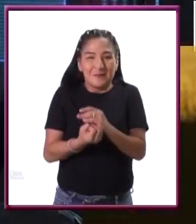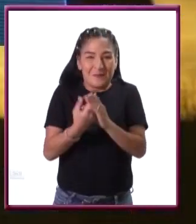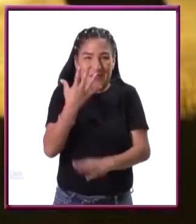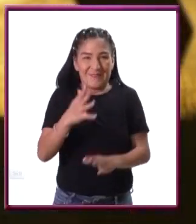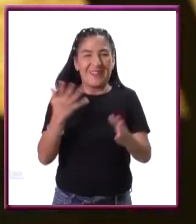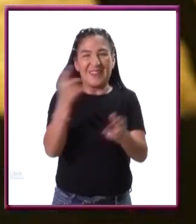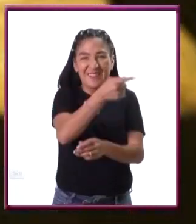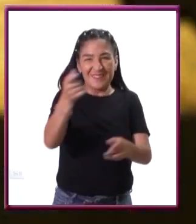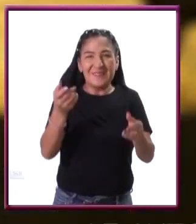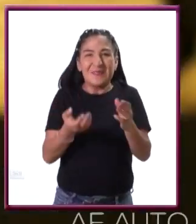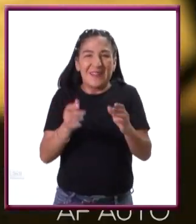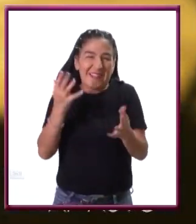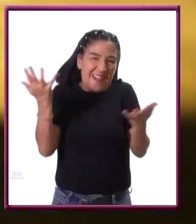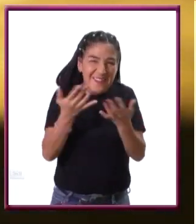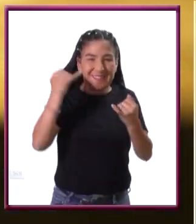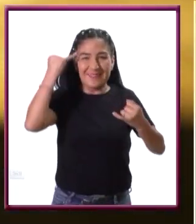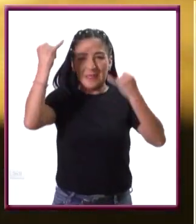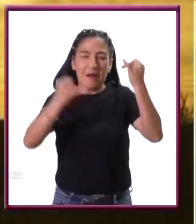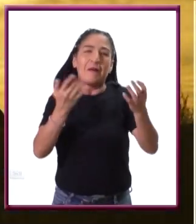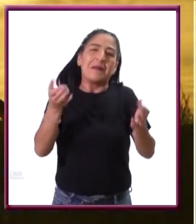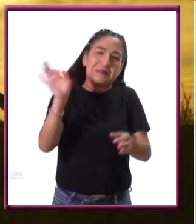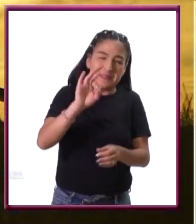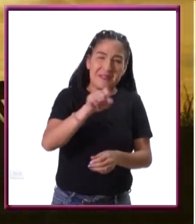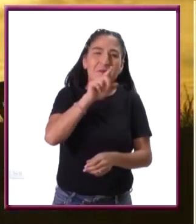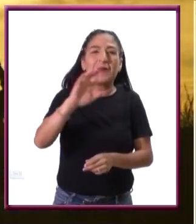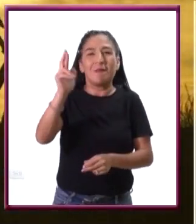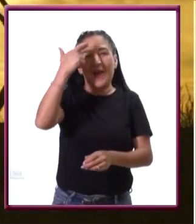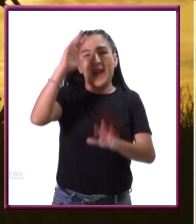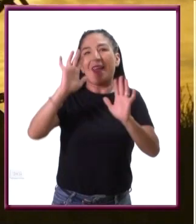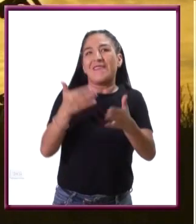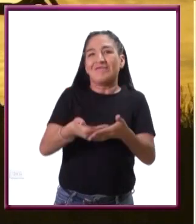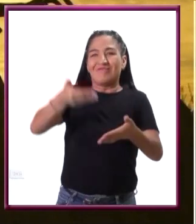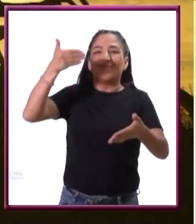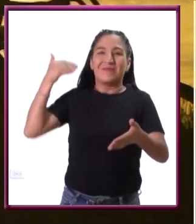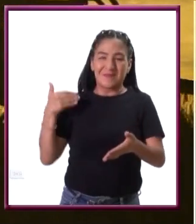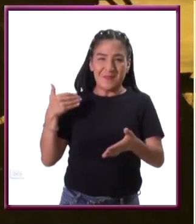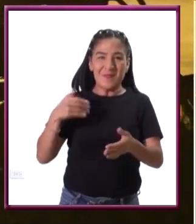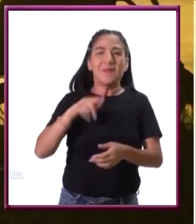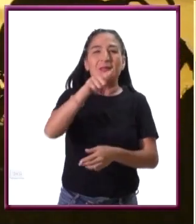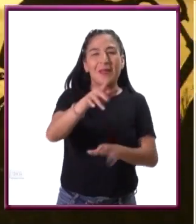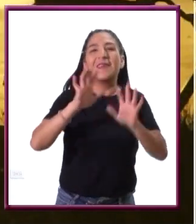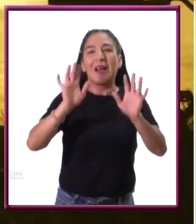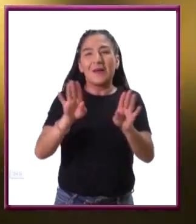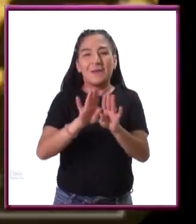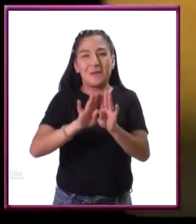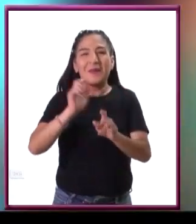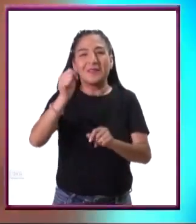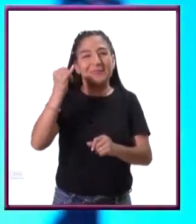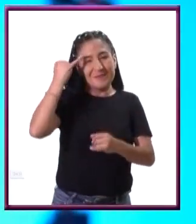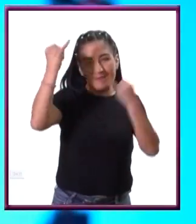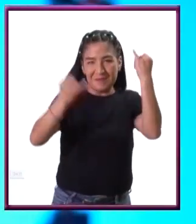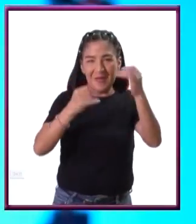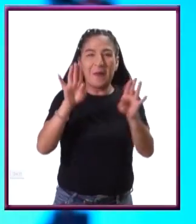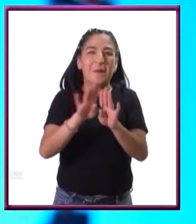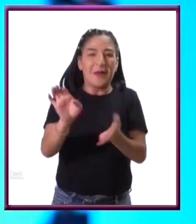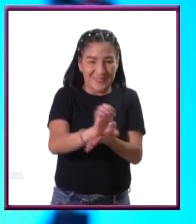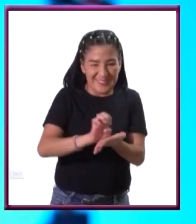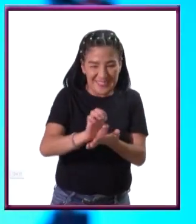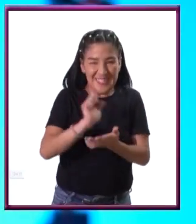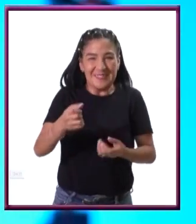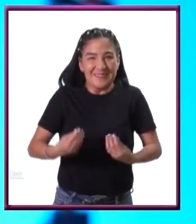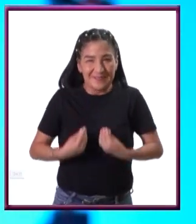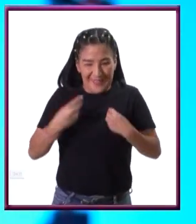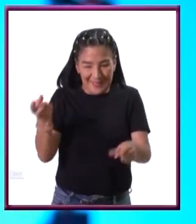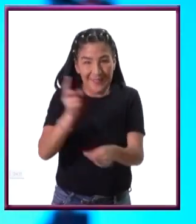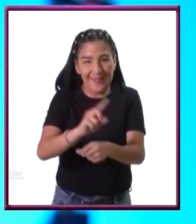imaginando o es un recuerdo que ya ha pasado? Tal vez te imaginaste escenas de la vida cotidiana, pero con más